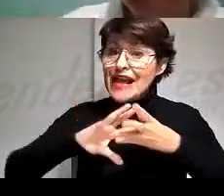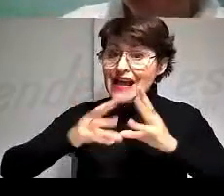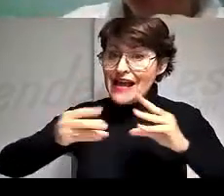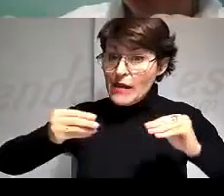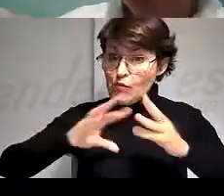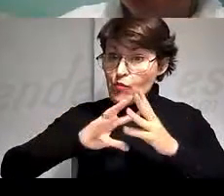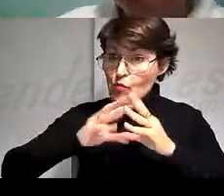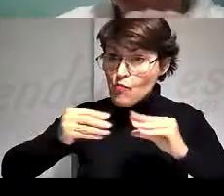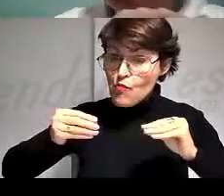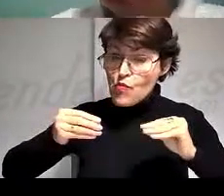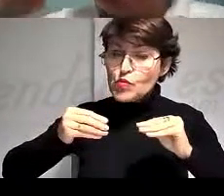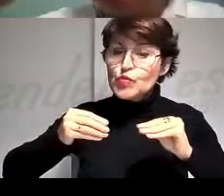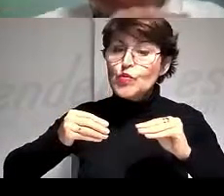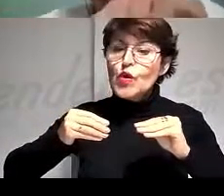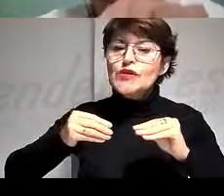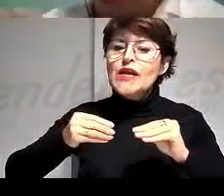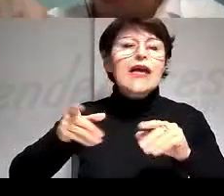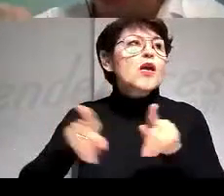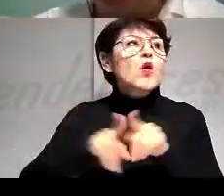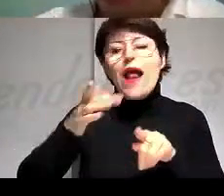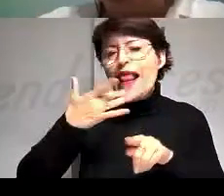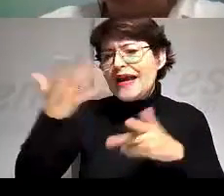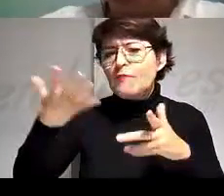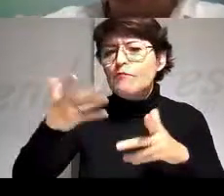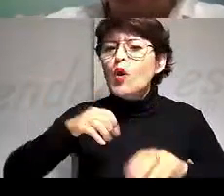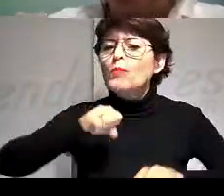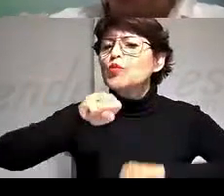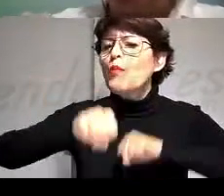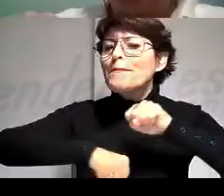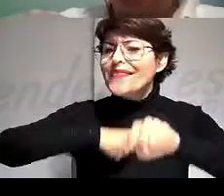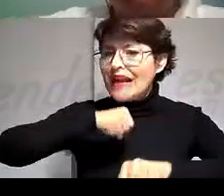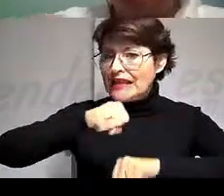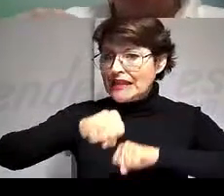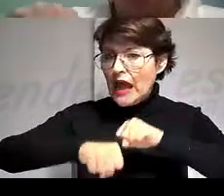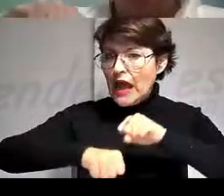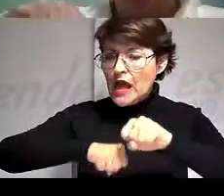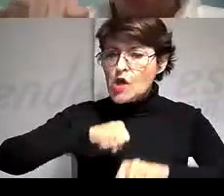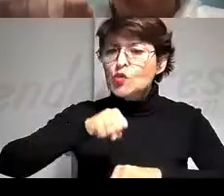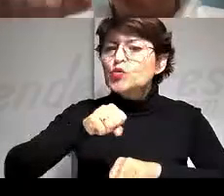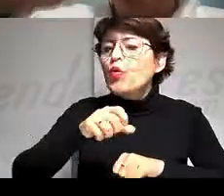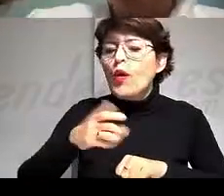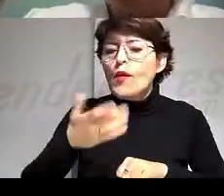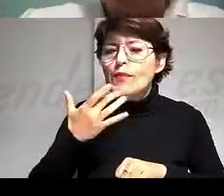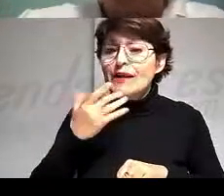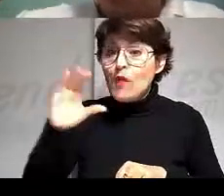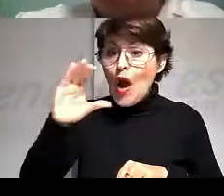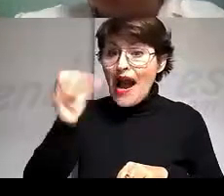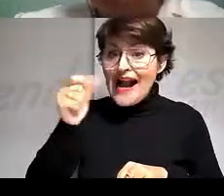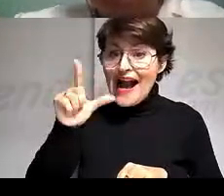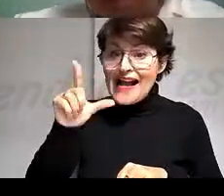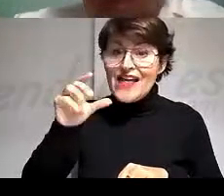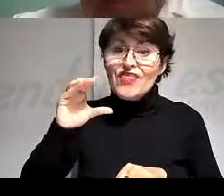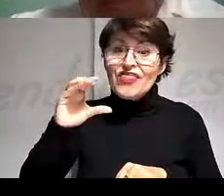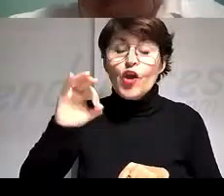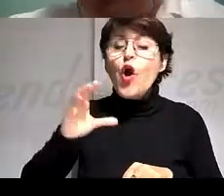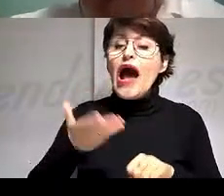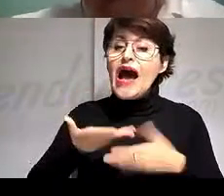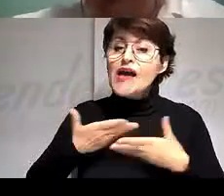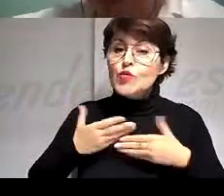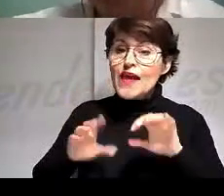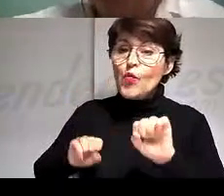un pedaleo de una bicicleta, de manera que si el calcio hace bajar el pedal con el